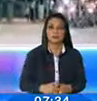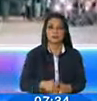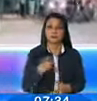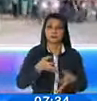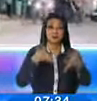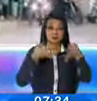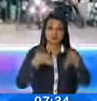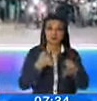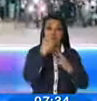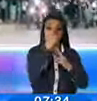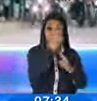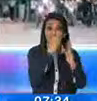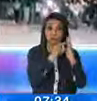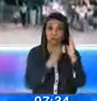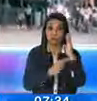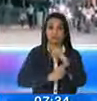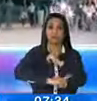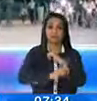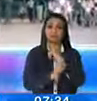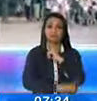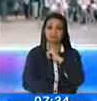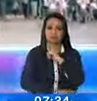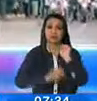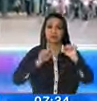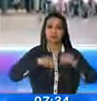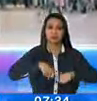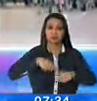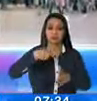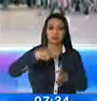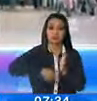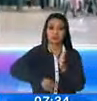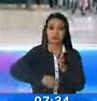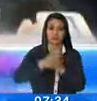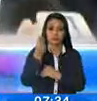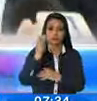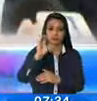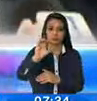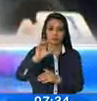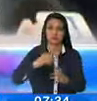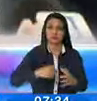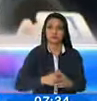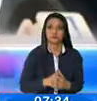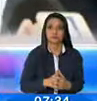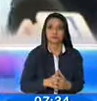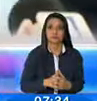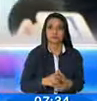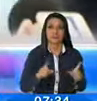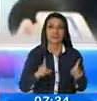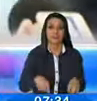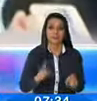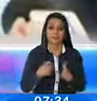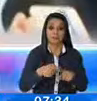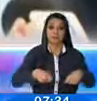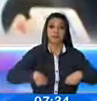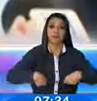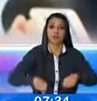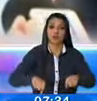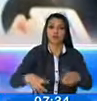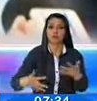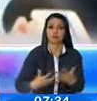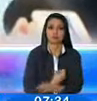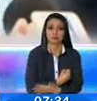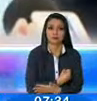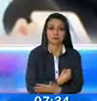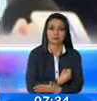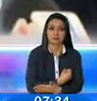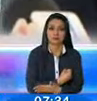con la normativa se establece sanciones que incluyen la multa económica. Vamos a tener que retirar la motocicleta de